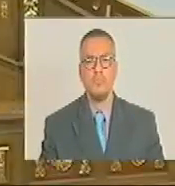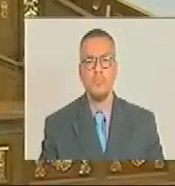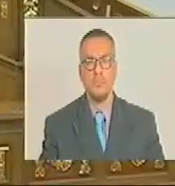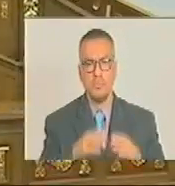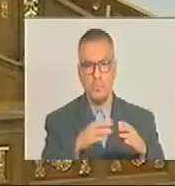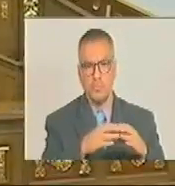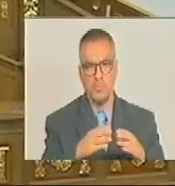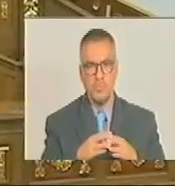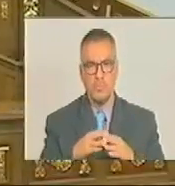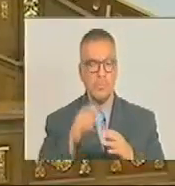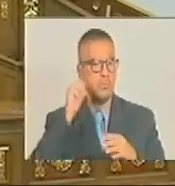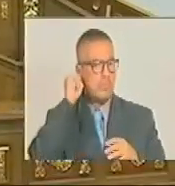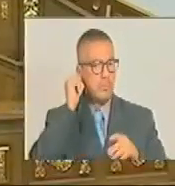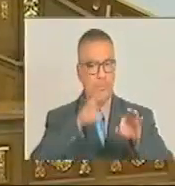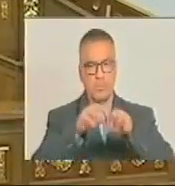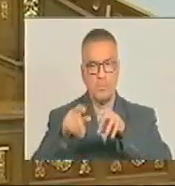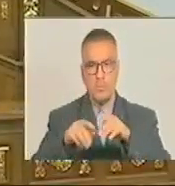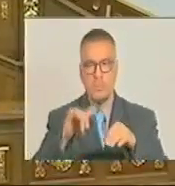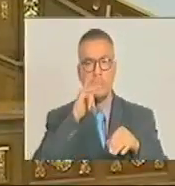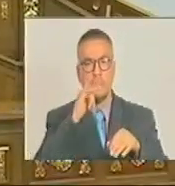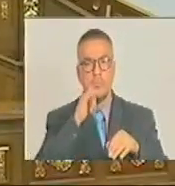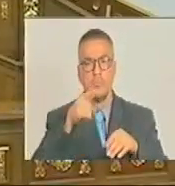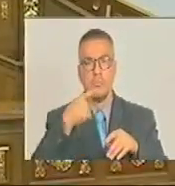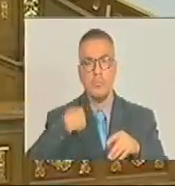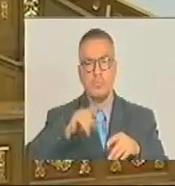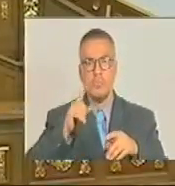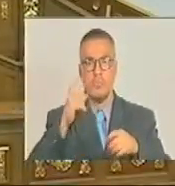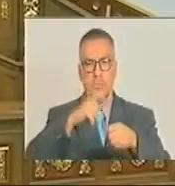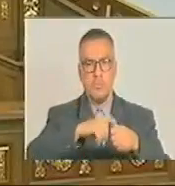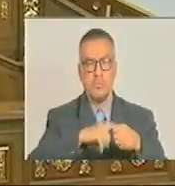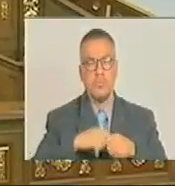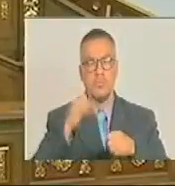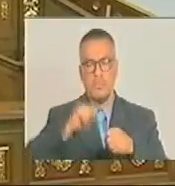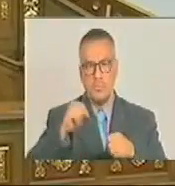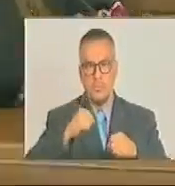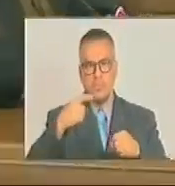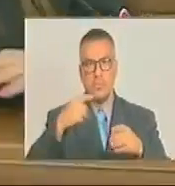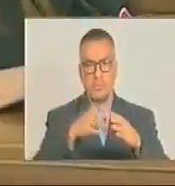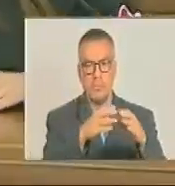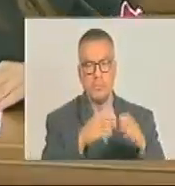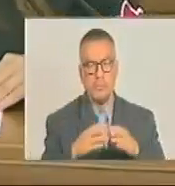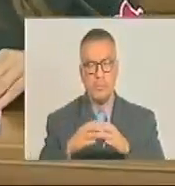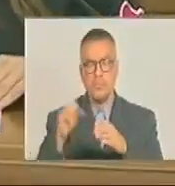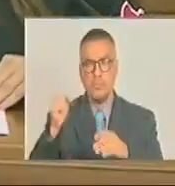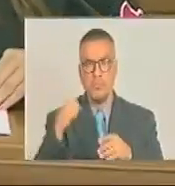Ciudadana secretaria, sírvase informar si hay quórum. Hay quórum, ciudadano presidente.